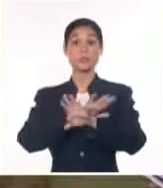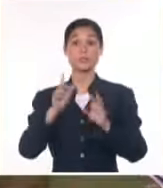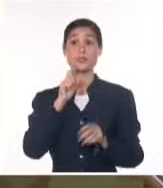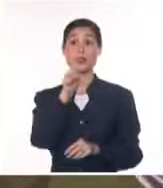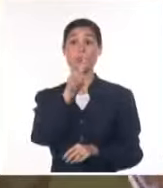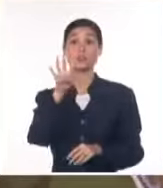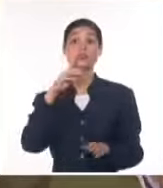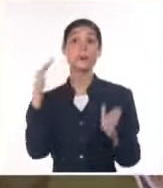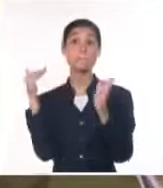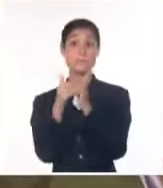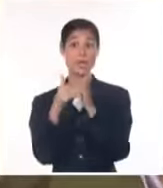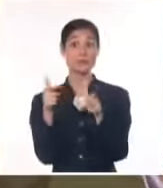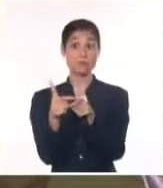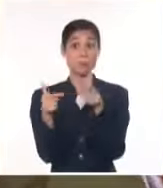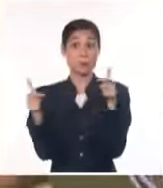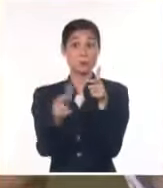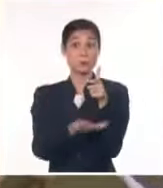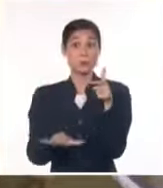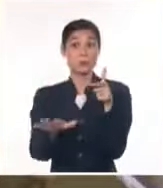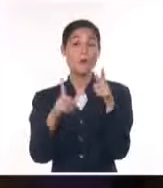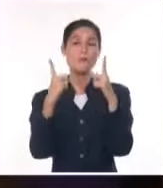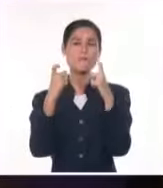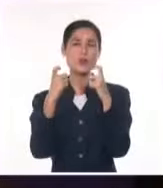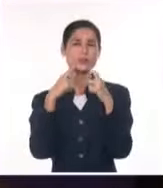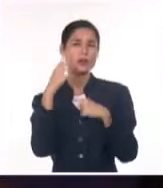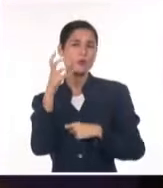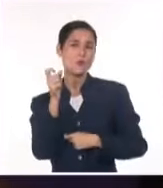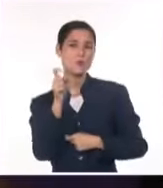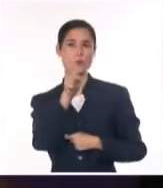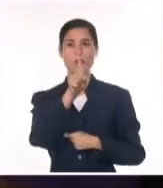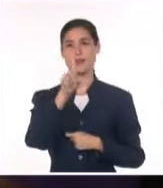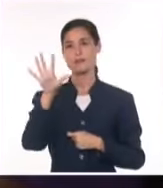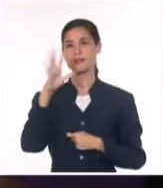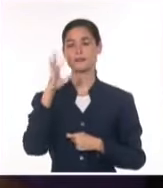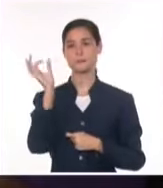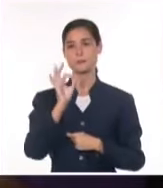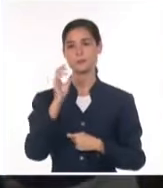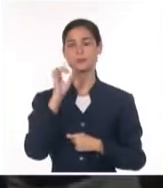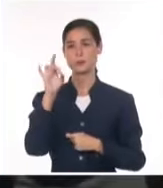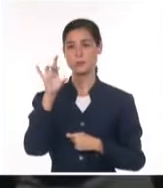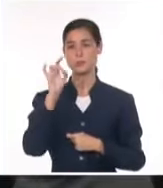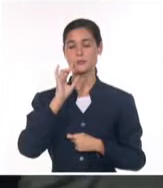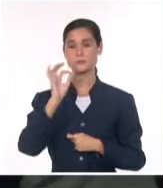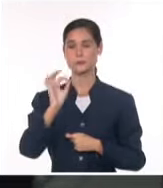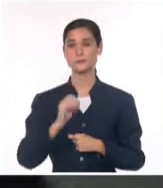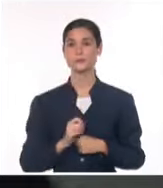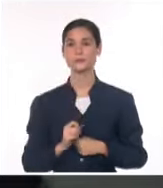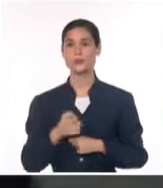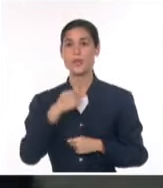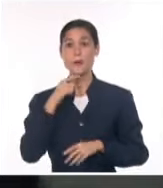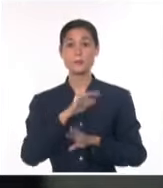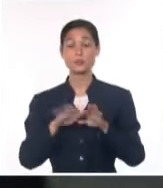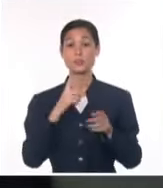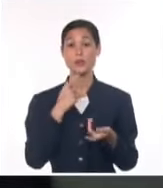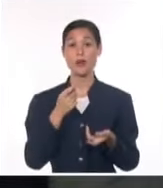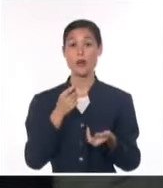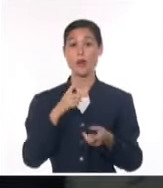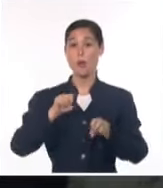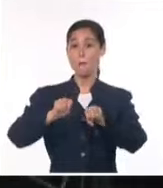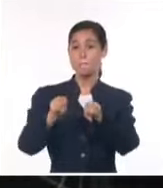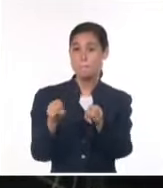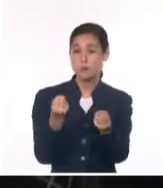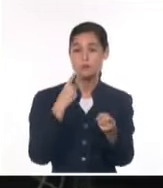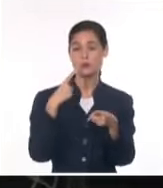solo el 15% queda pendiente por resolver al cierre de este reporte. La mayor cantidad de averías se concentran en